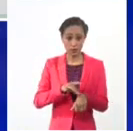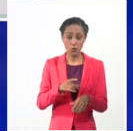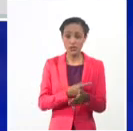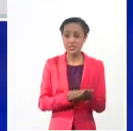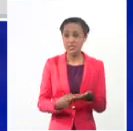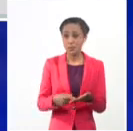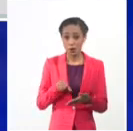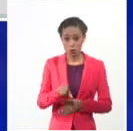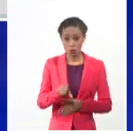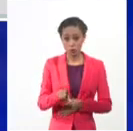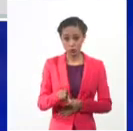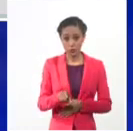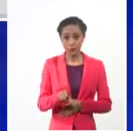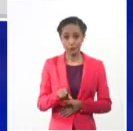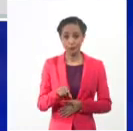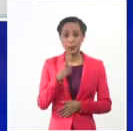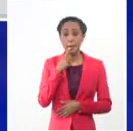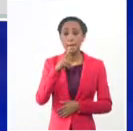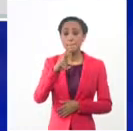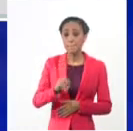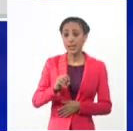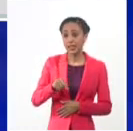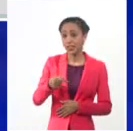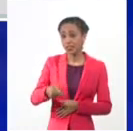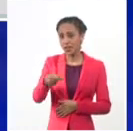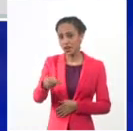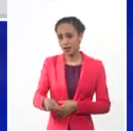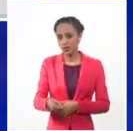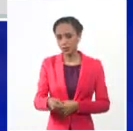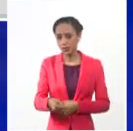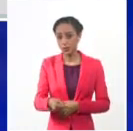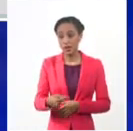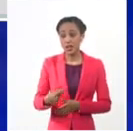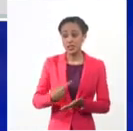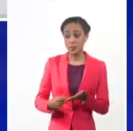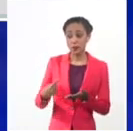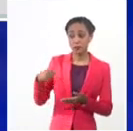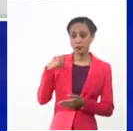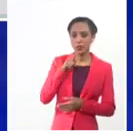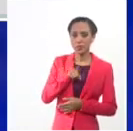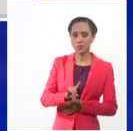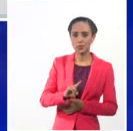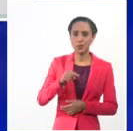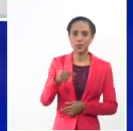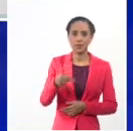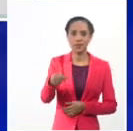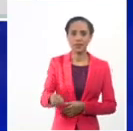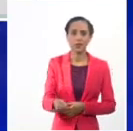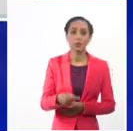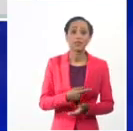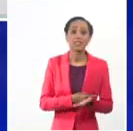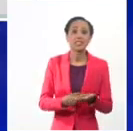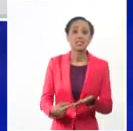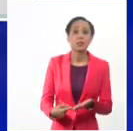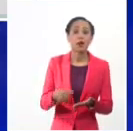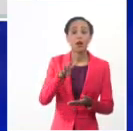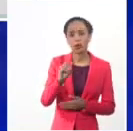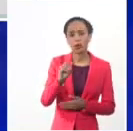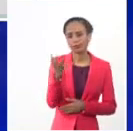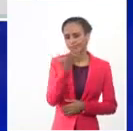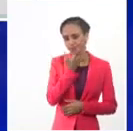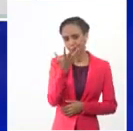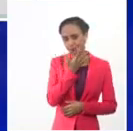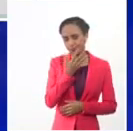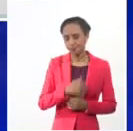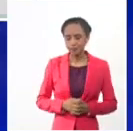última, 20 diarios contra 29 la anterior. Y durante la semana 40, desde